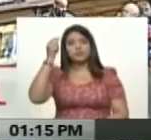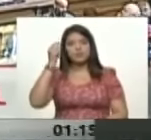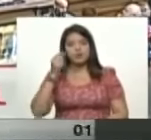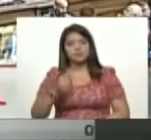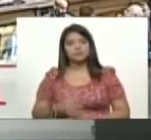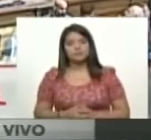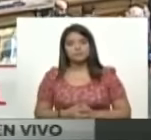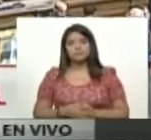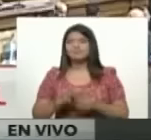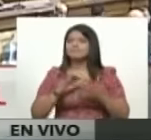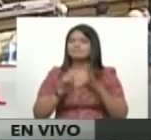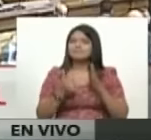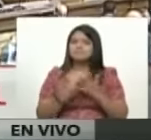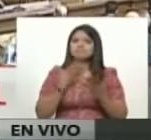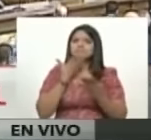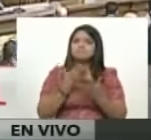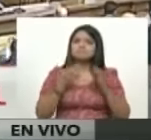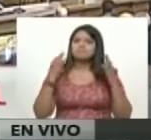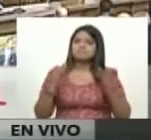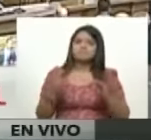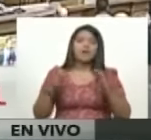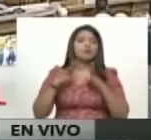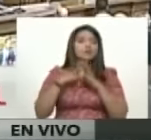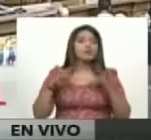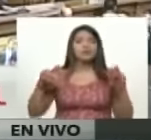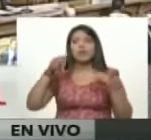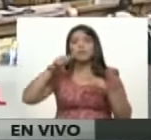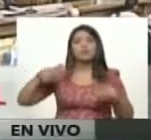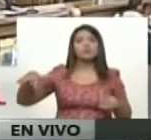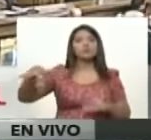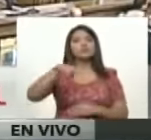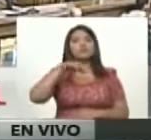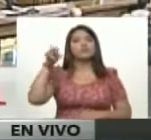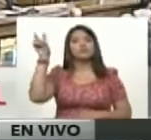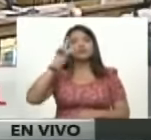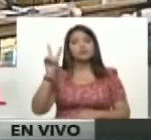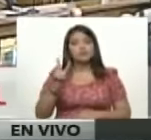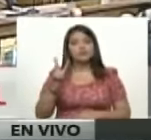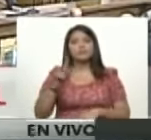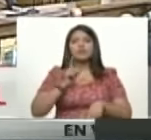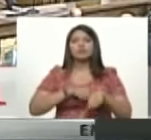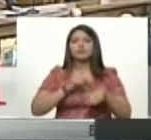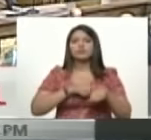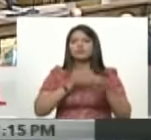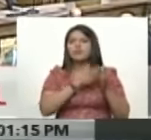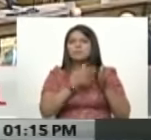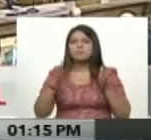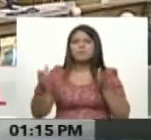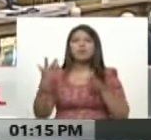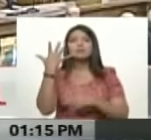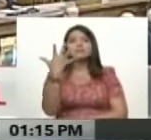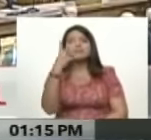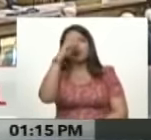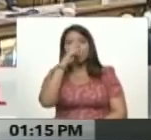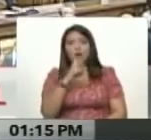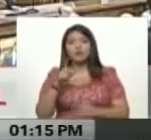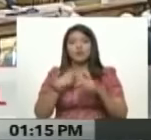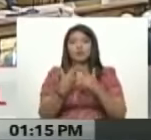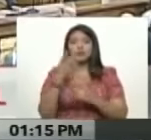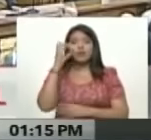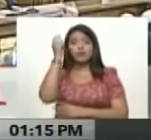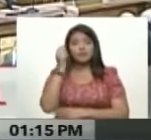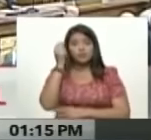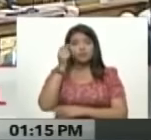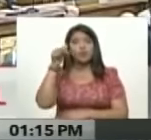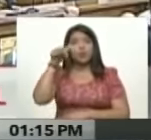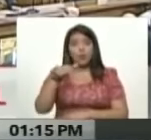representan proporcionalmente a toda la población venezolana. Su periodo constitucional es de 5 años, de modo que el Parlamento, que se